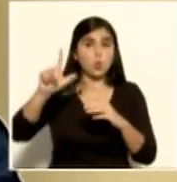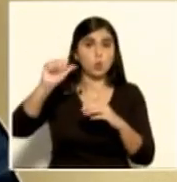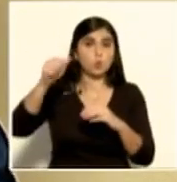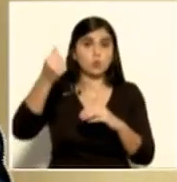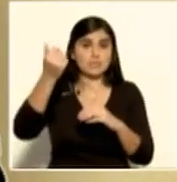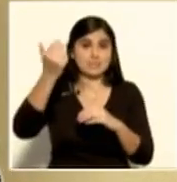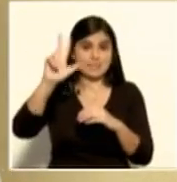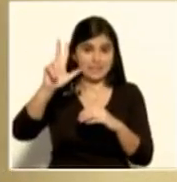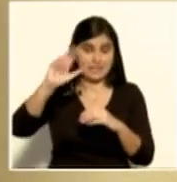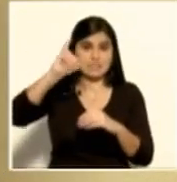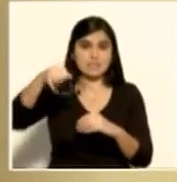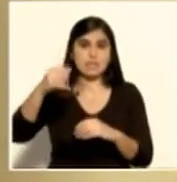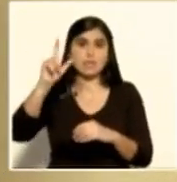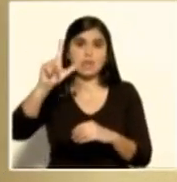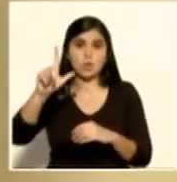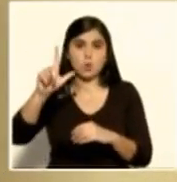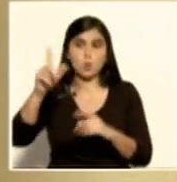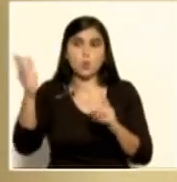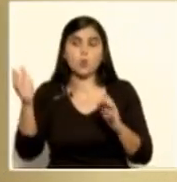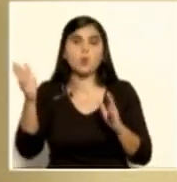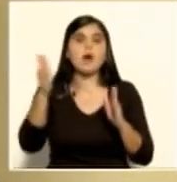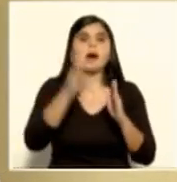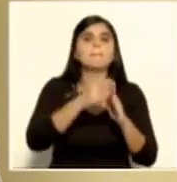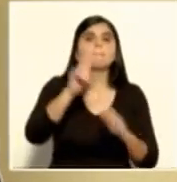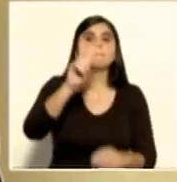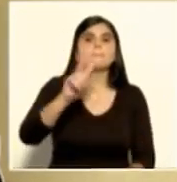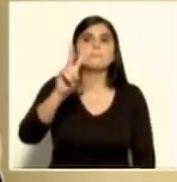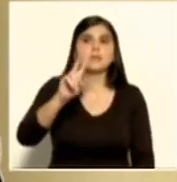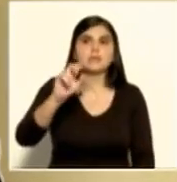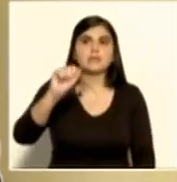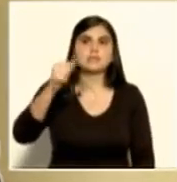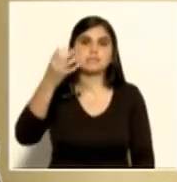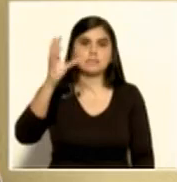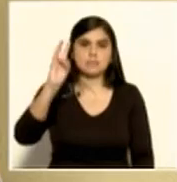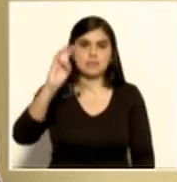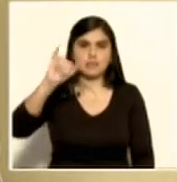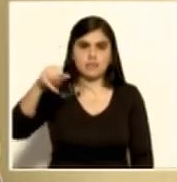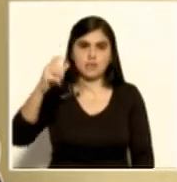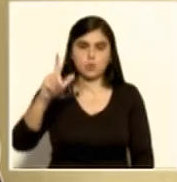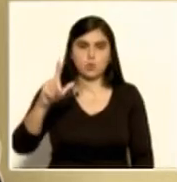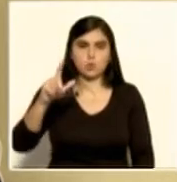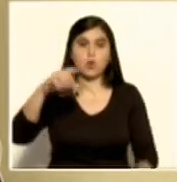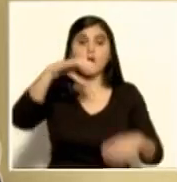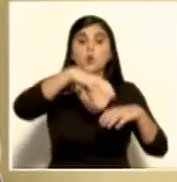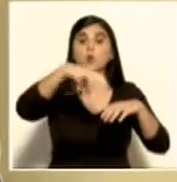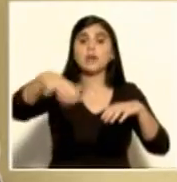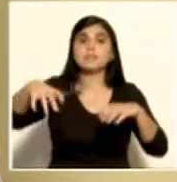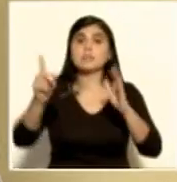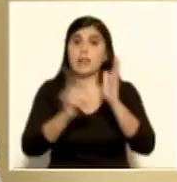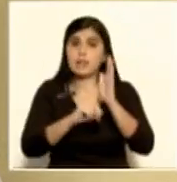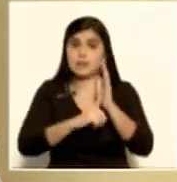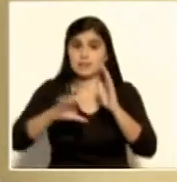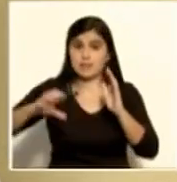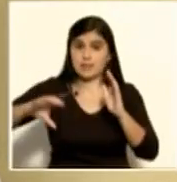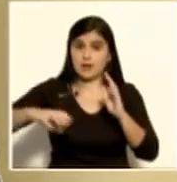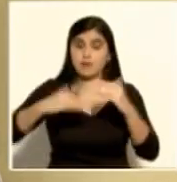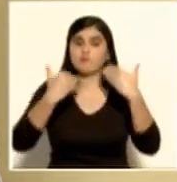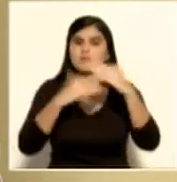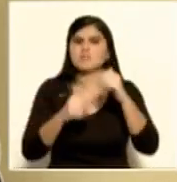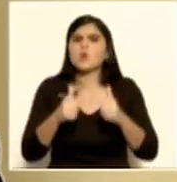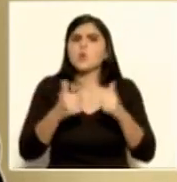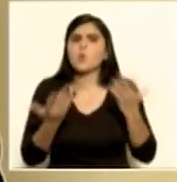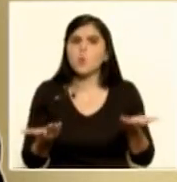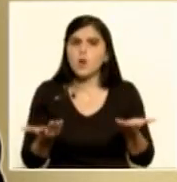13 de julio, al viernes 17 de julio. Para los cantones de alerta naranja, la restricción vehicular